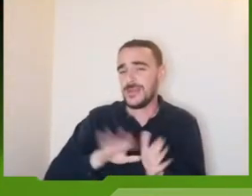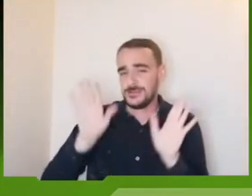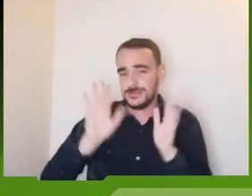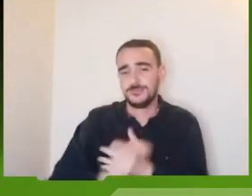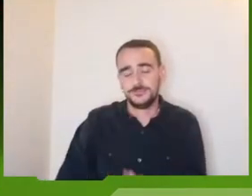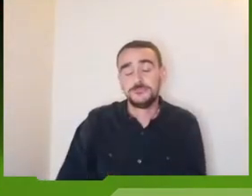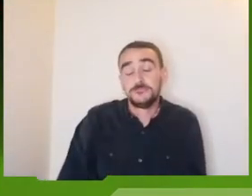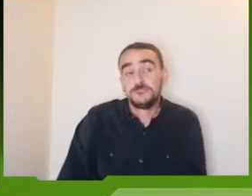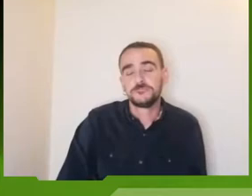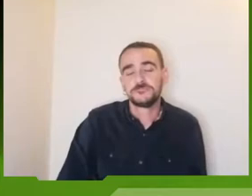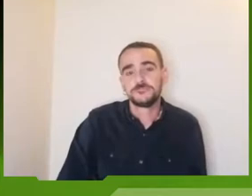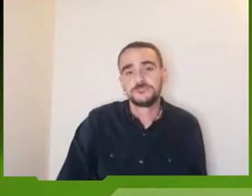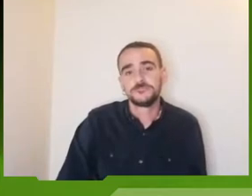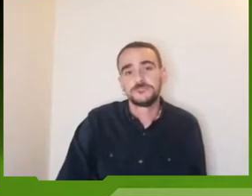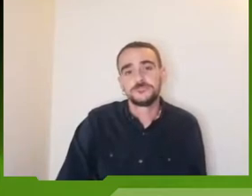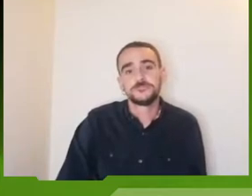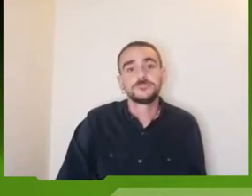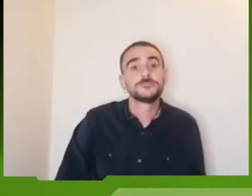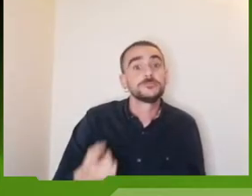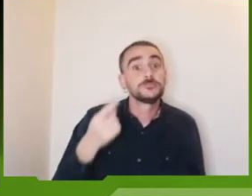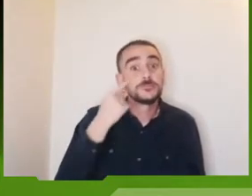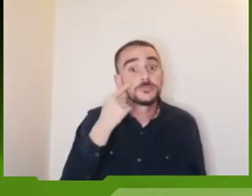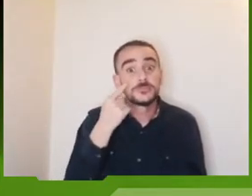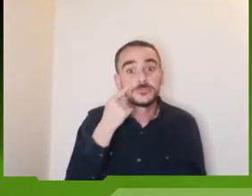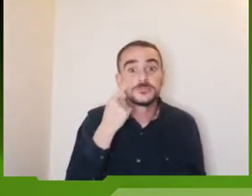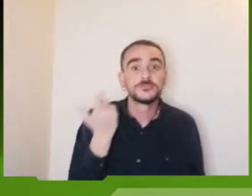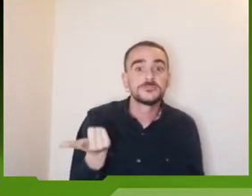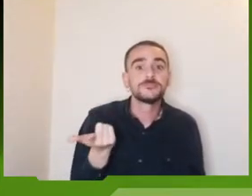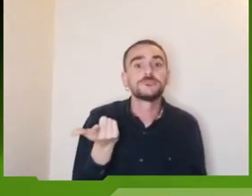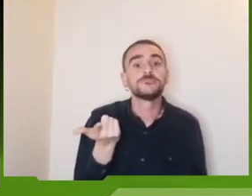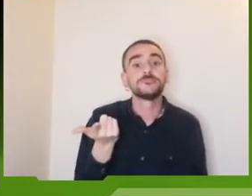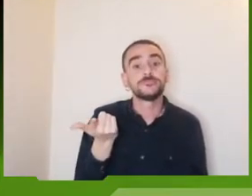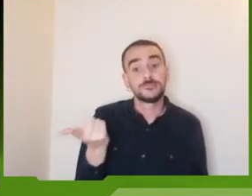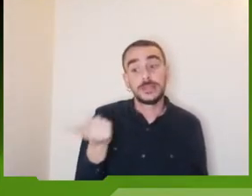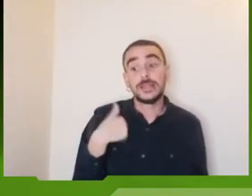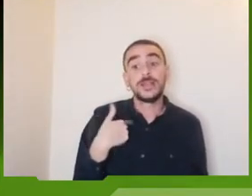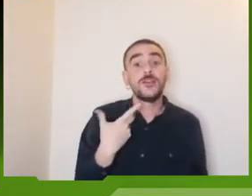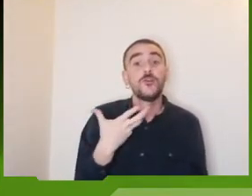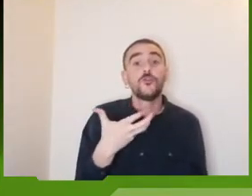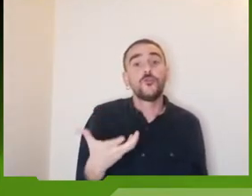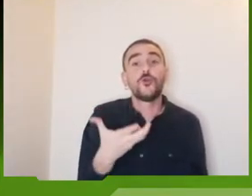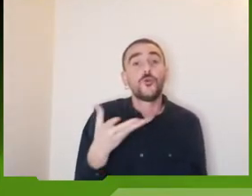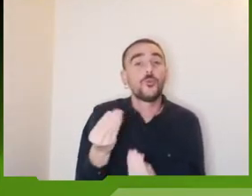A ver, es que le he bajado el fuego y ahora creo que me he pasado debajo.